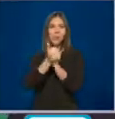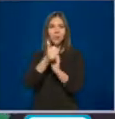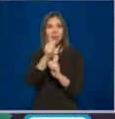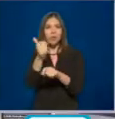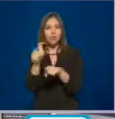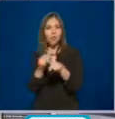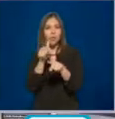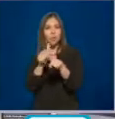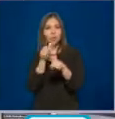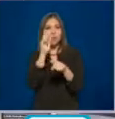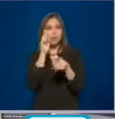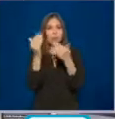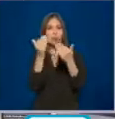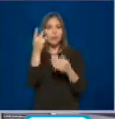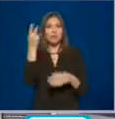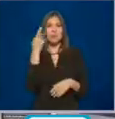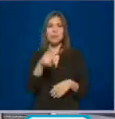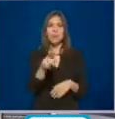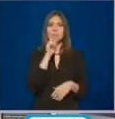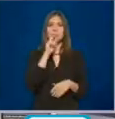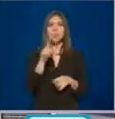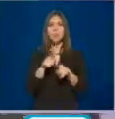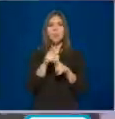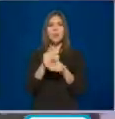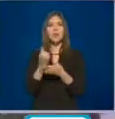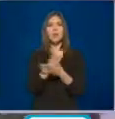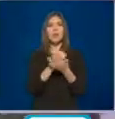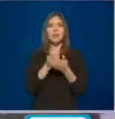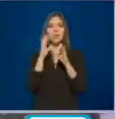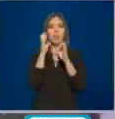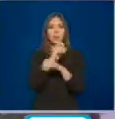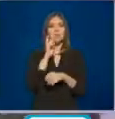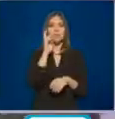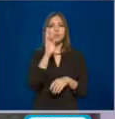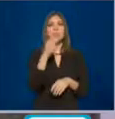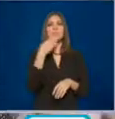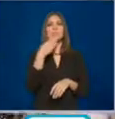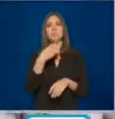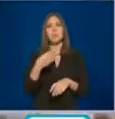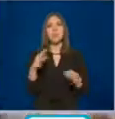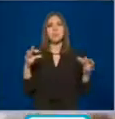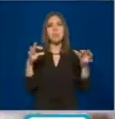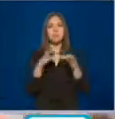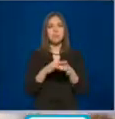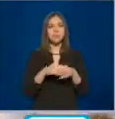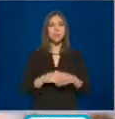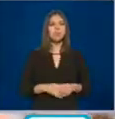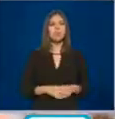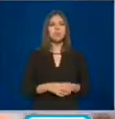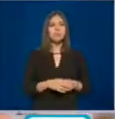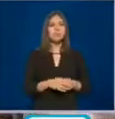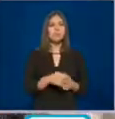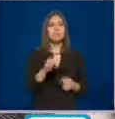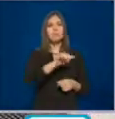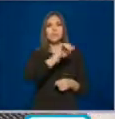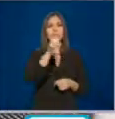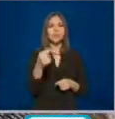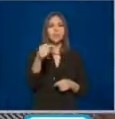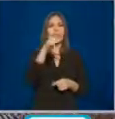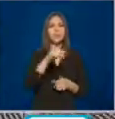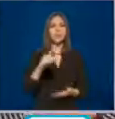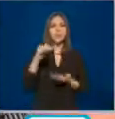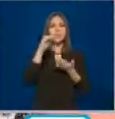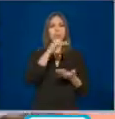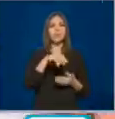exactamente. Porque al final del día es un castaño oscuro que te iría muy, muy bien a ti. Y por ejemplo, por acá tenemos este tono